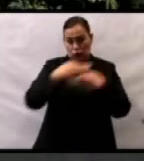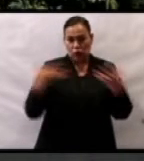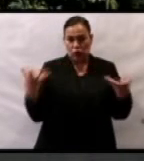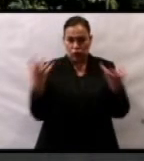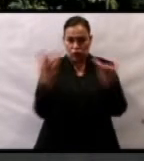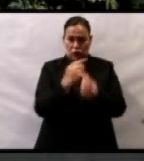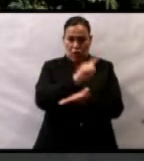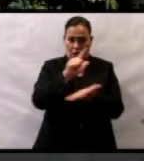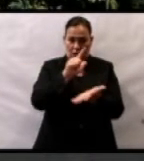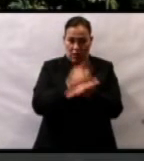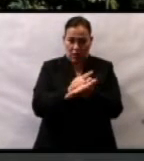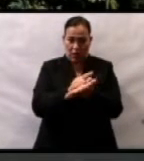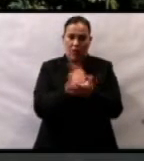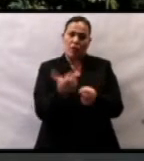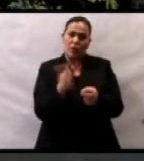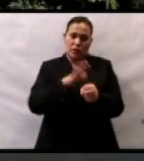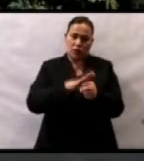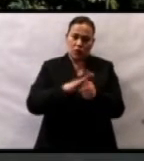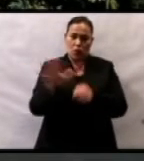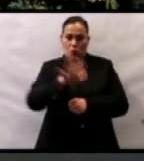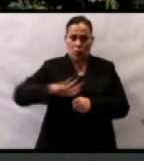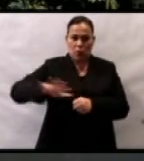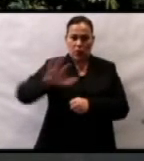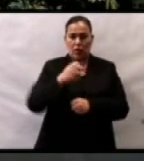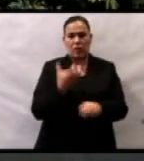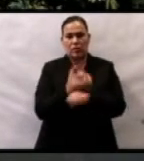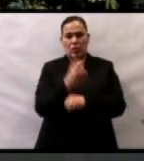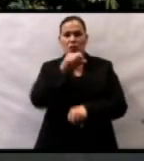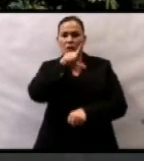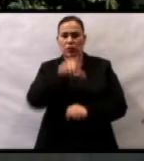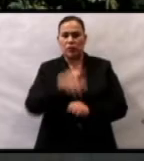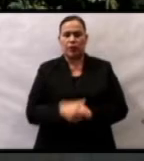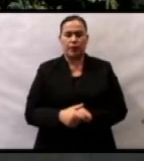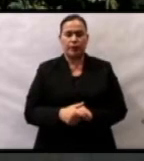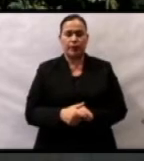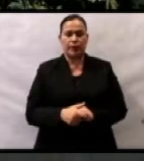gobierno de la administración pública municipal del estado de Jalisco. Es cuanto.